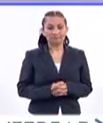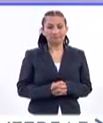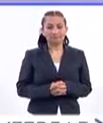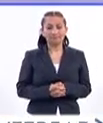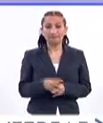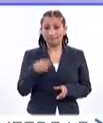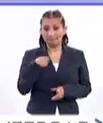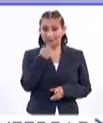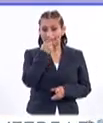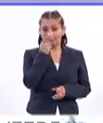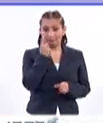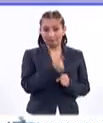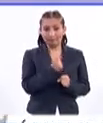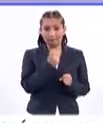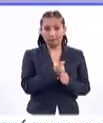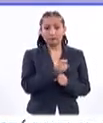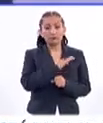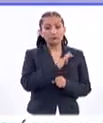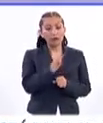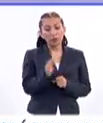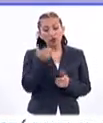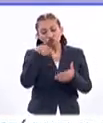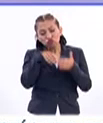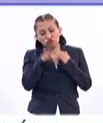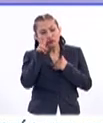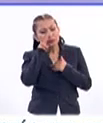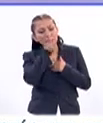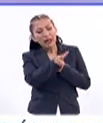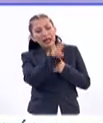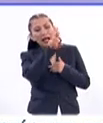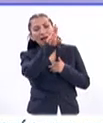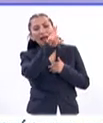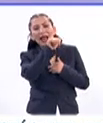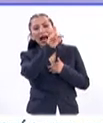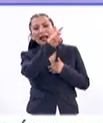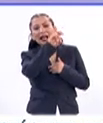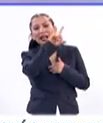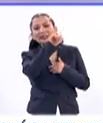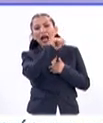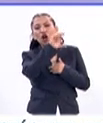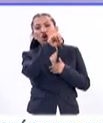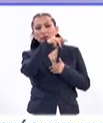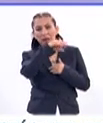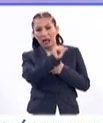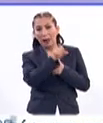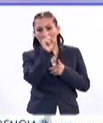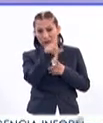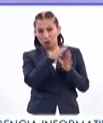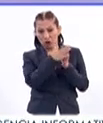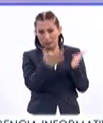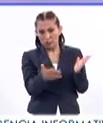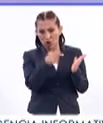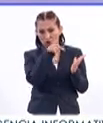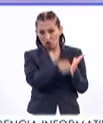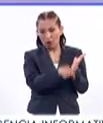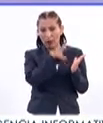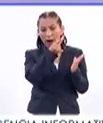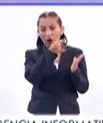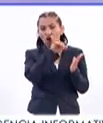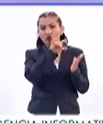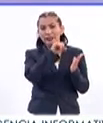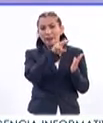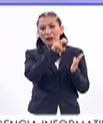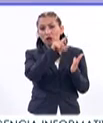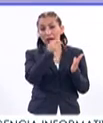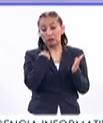Yo diría que en principio podríamos acercarnos y leer La raza cósmica de José Vasconcelos. Esta obra en especial